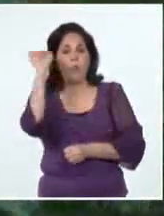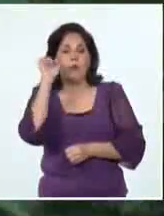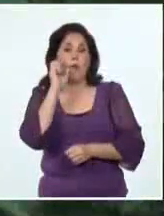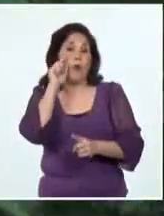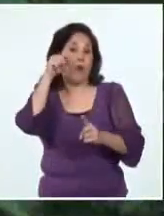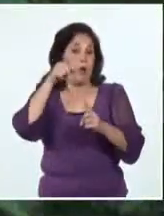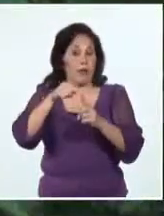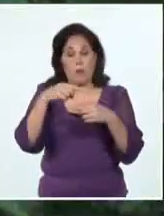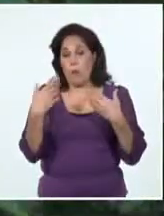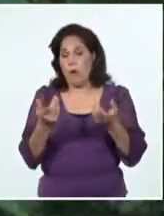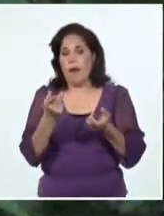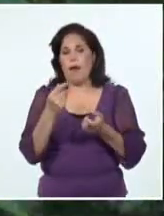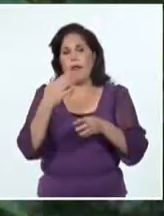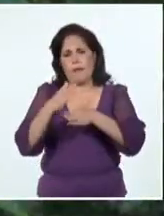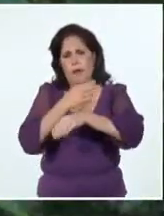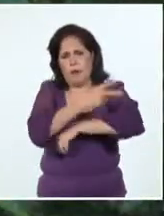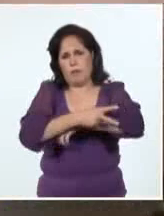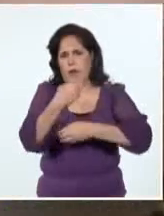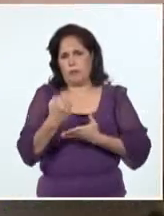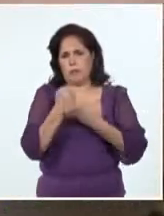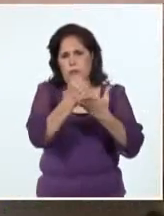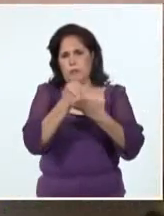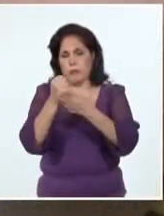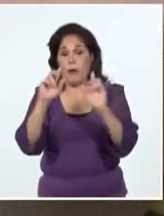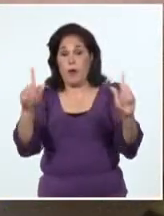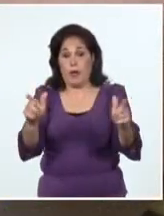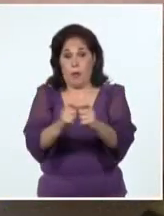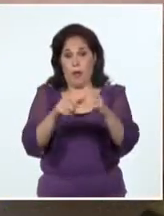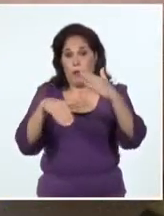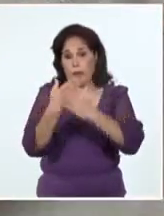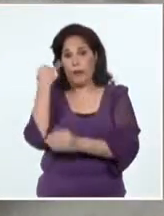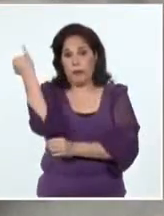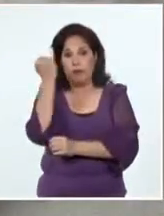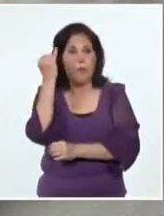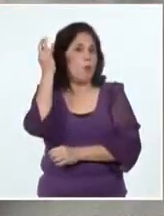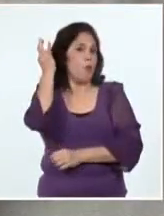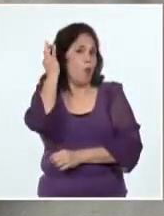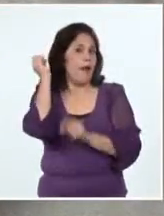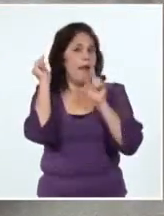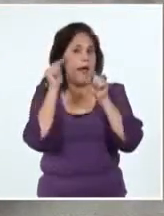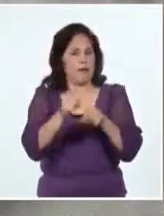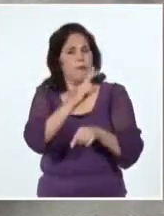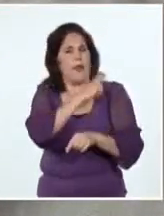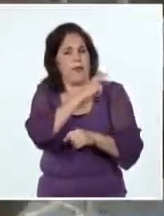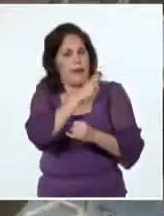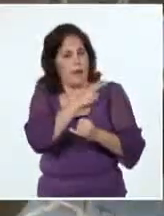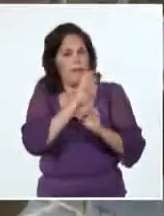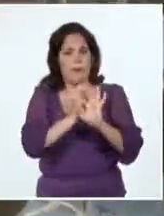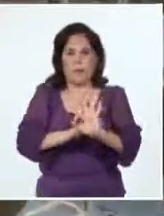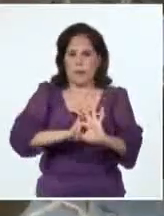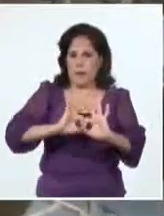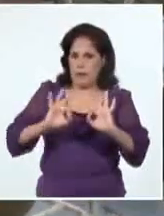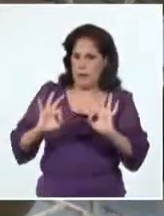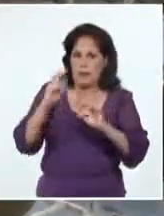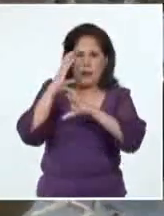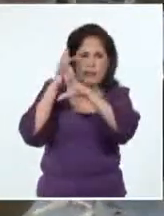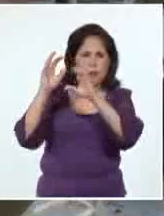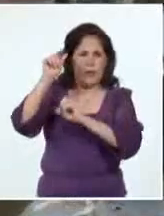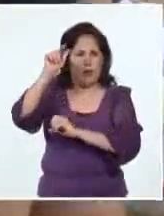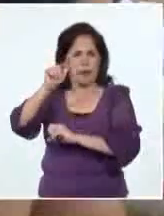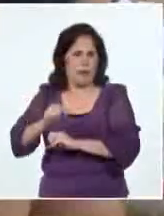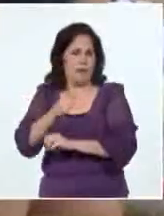misiones internacionalistas. Reunidas por el Día Internacional de la Mujer estuvieron jefas, especialistas,